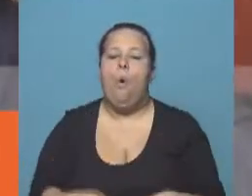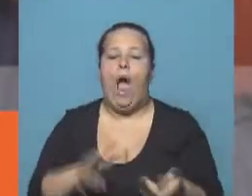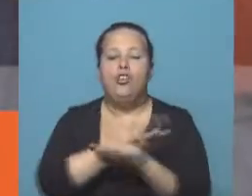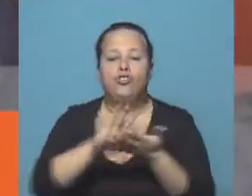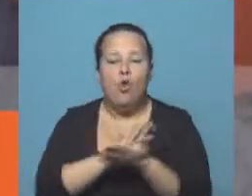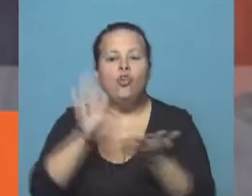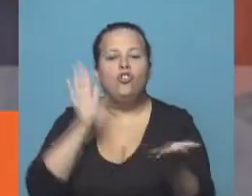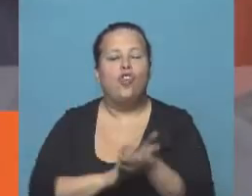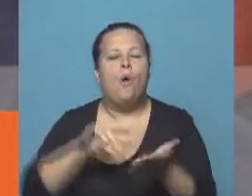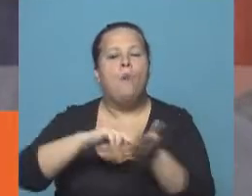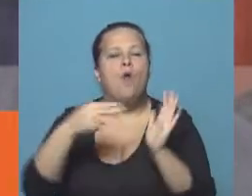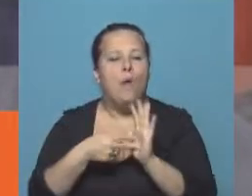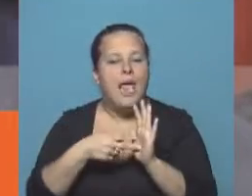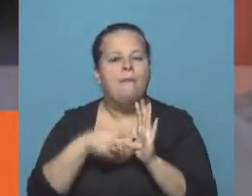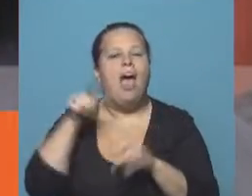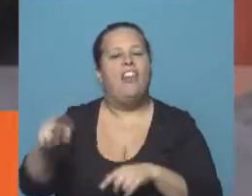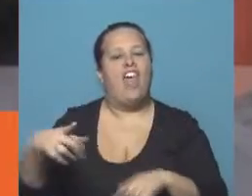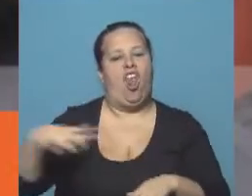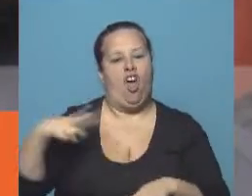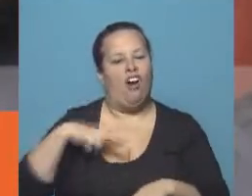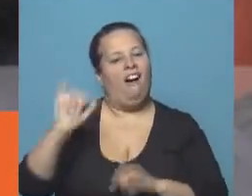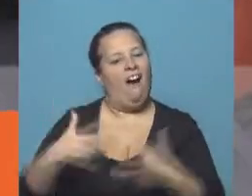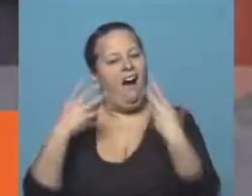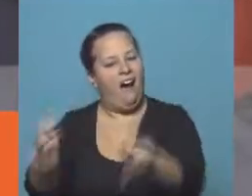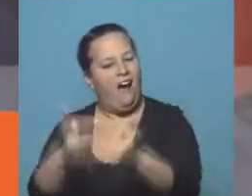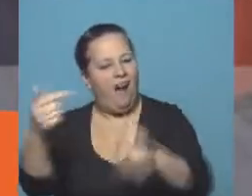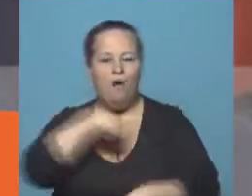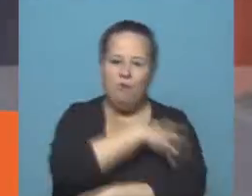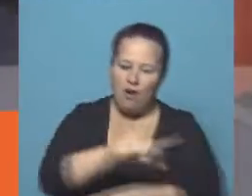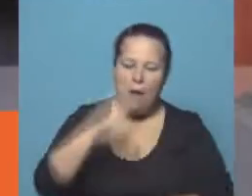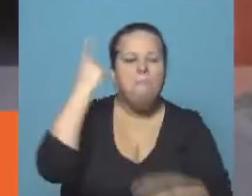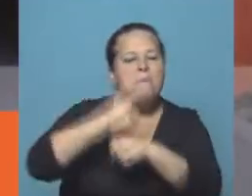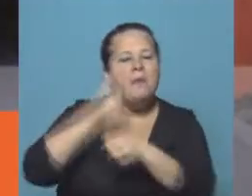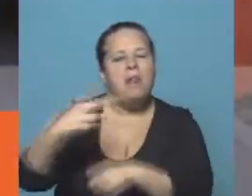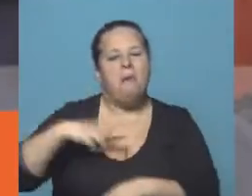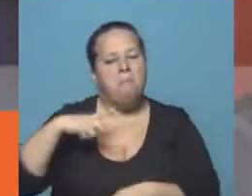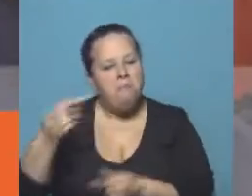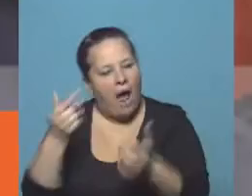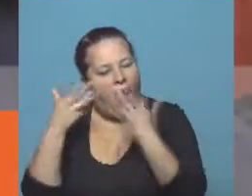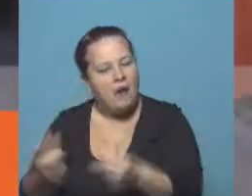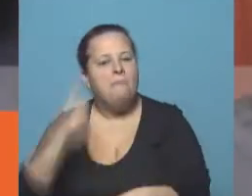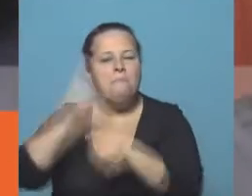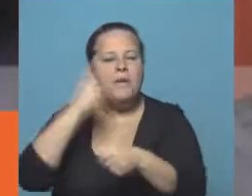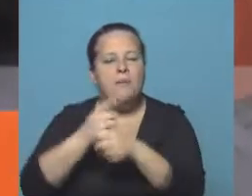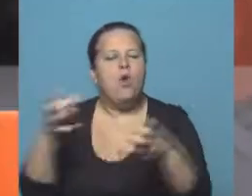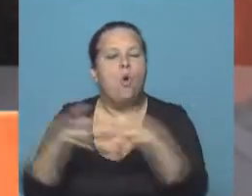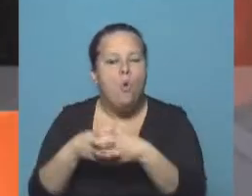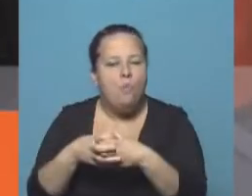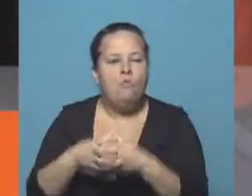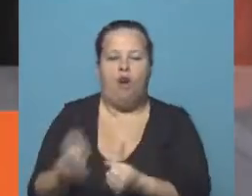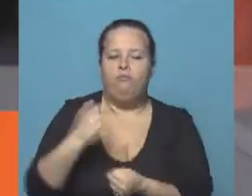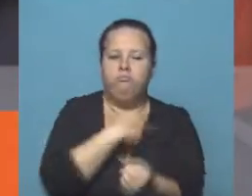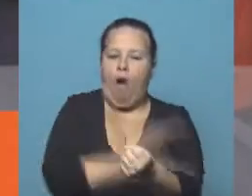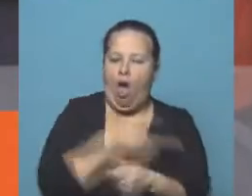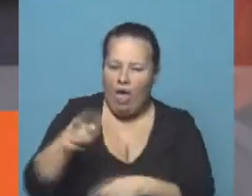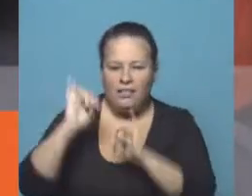que resolvió los problemas del sector más concentrado de la economía. Prioriza el capital financiero, prioriza los sectores más poderoso